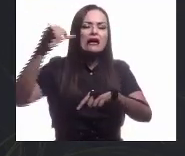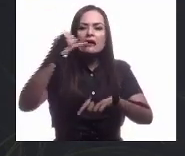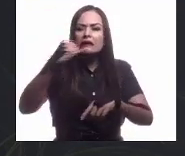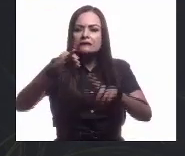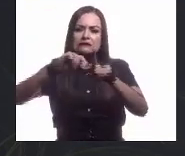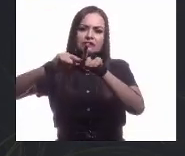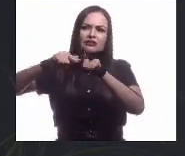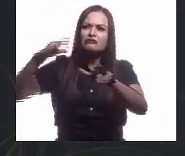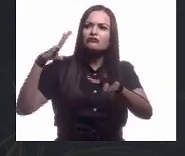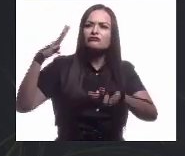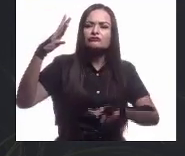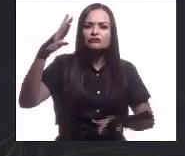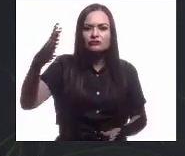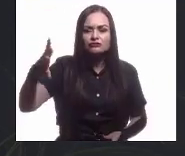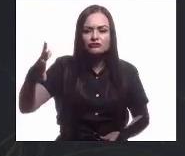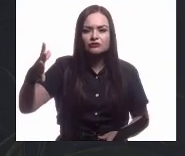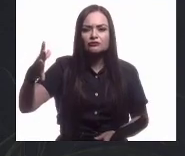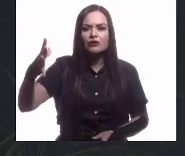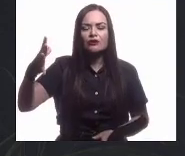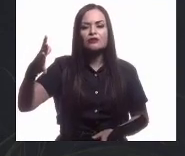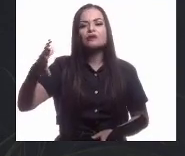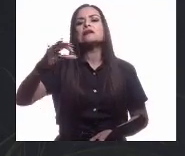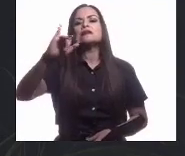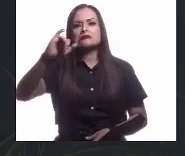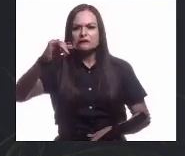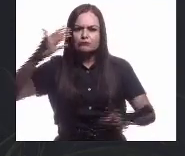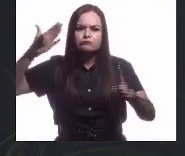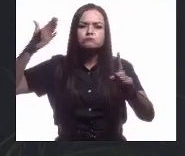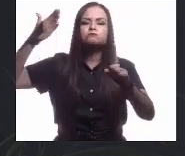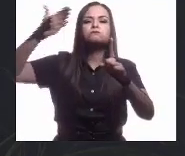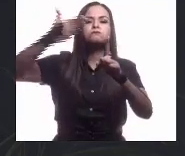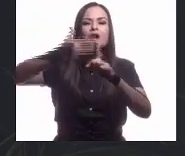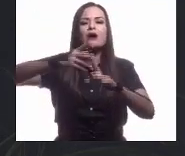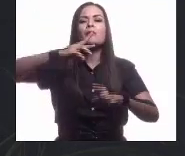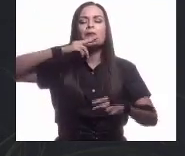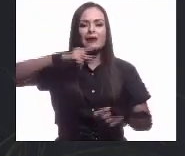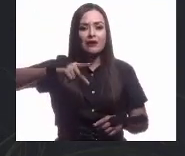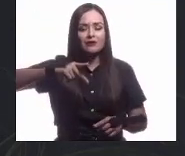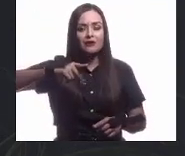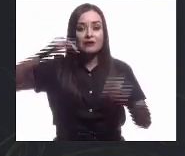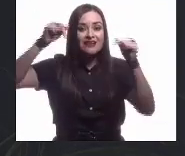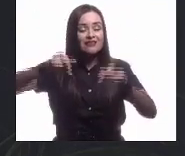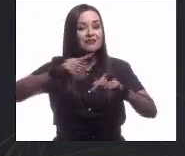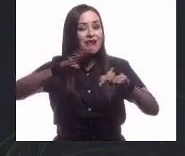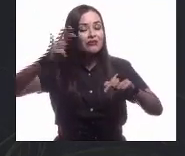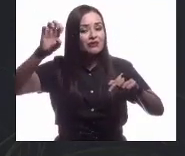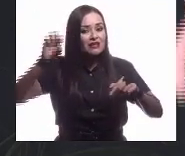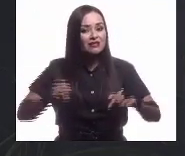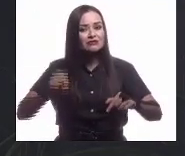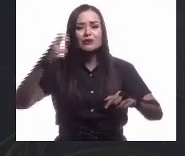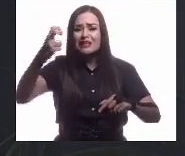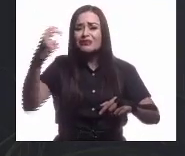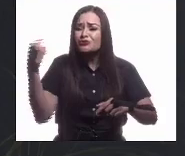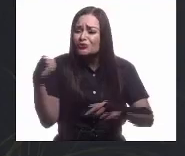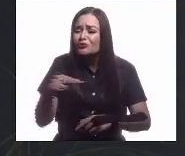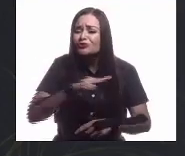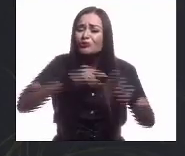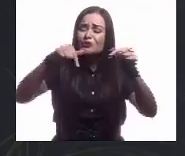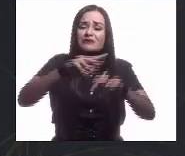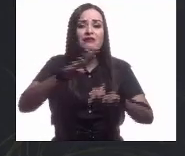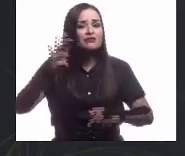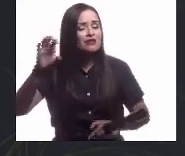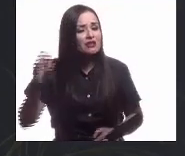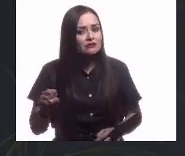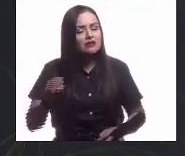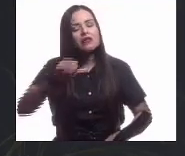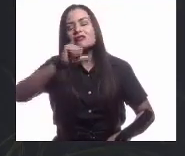más convencidos de que vamos en ruta a un mejor porvenir. Es una ruta sudcaliforniana, es nuestra.